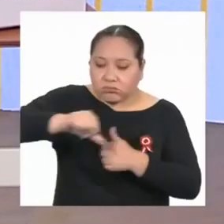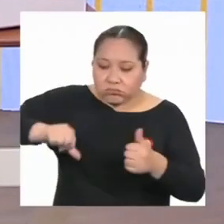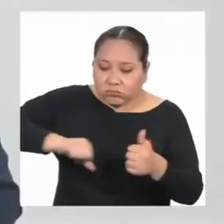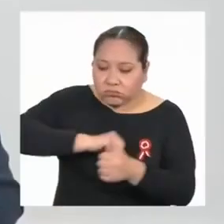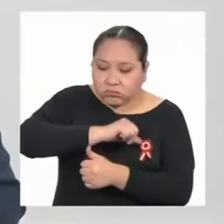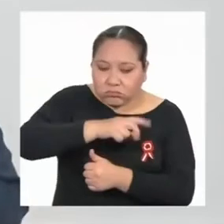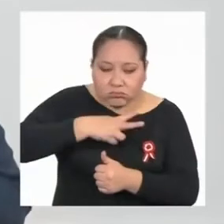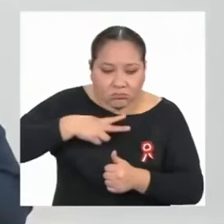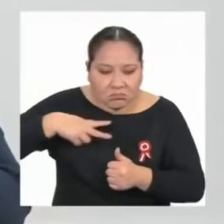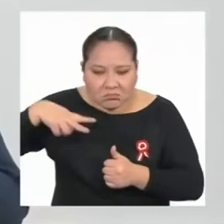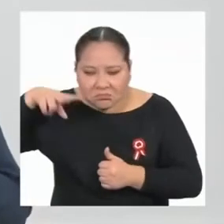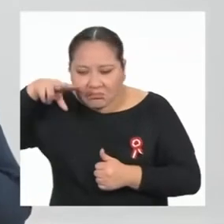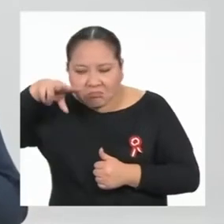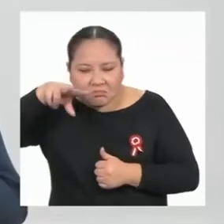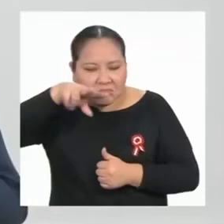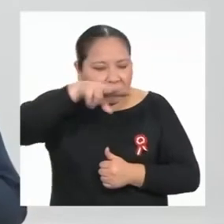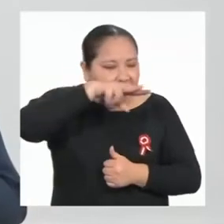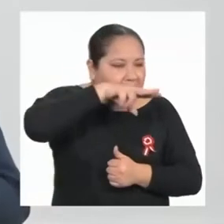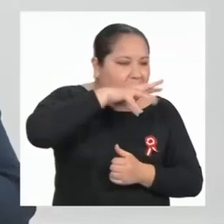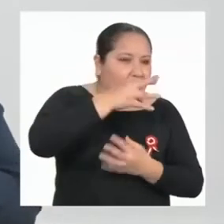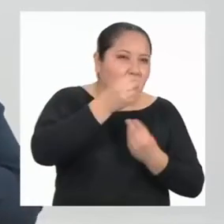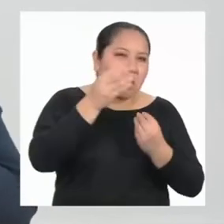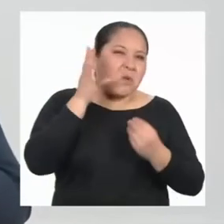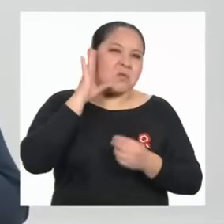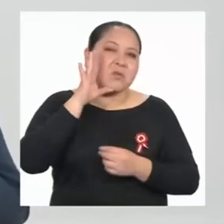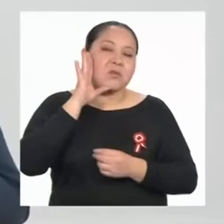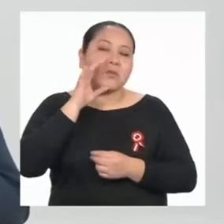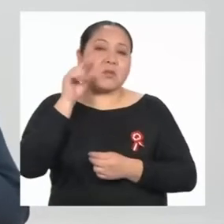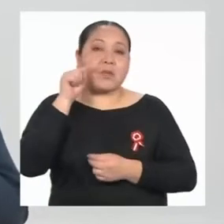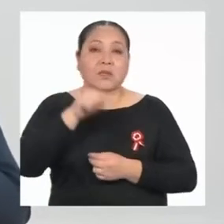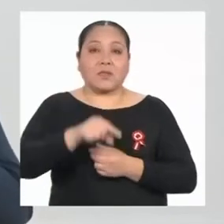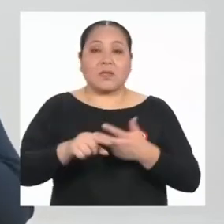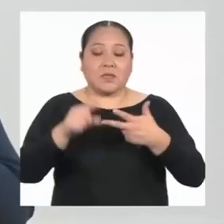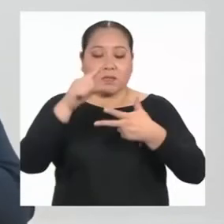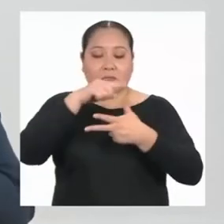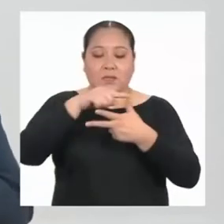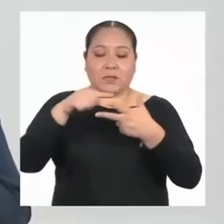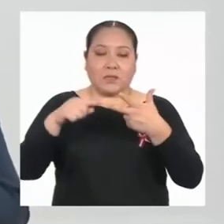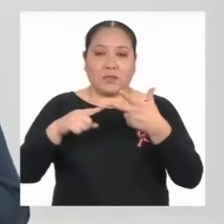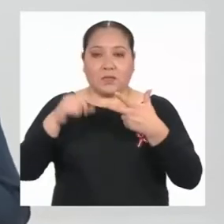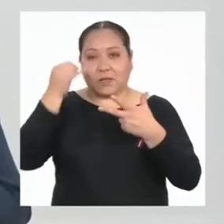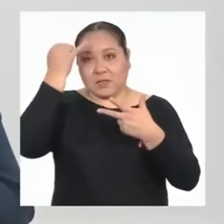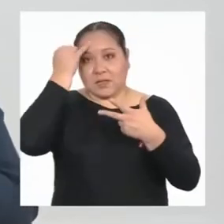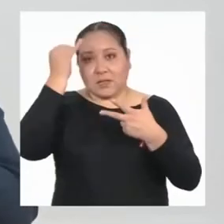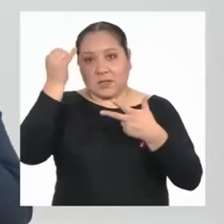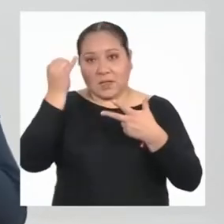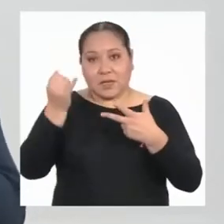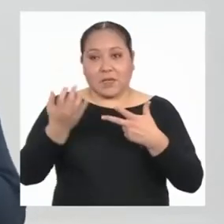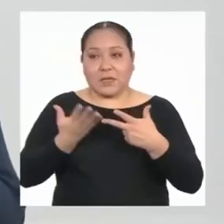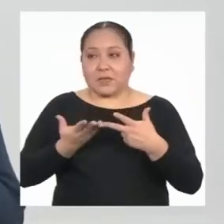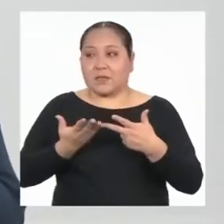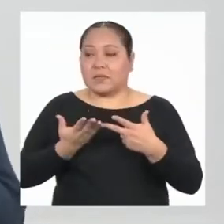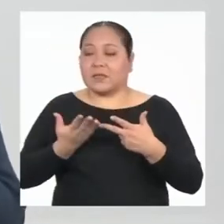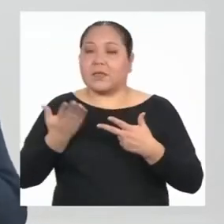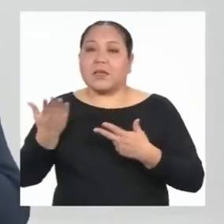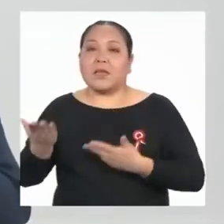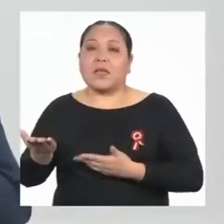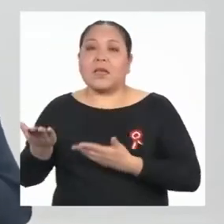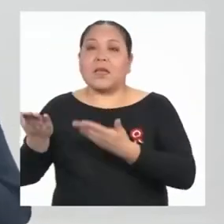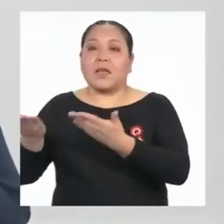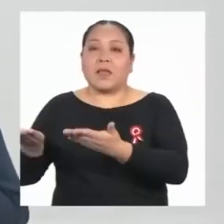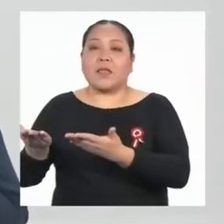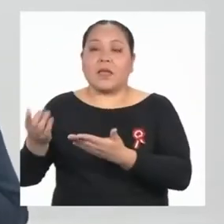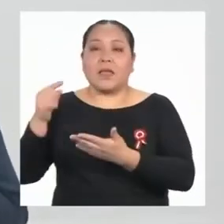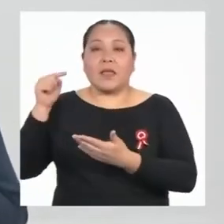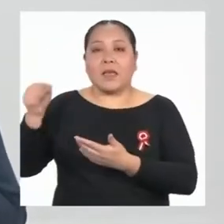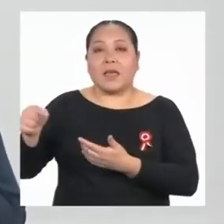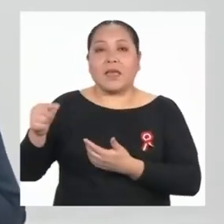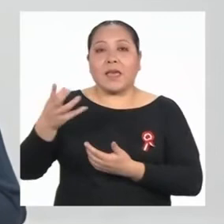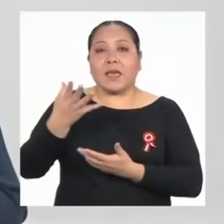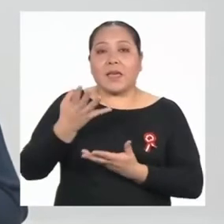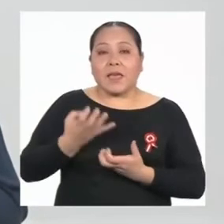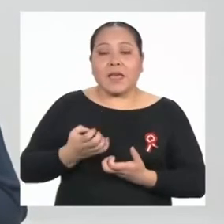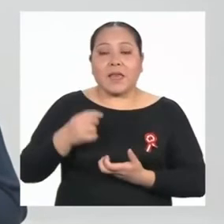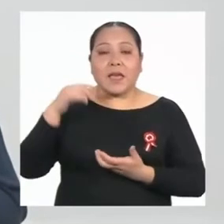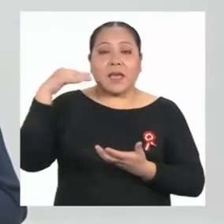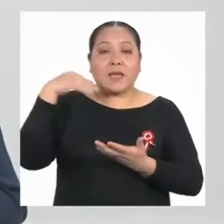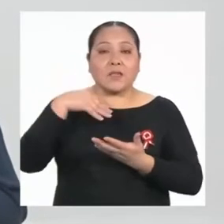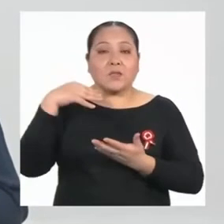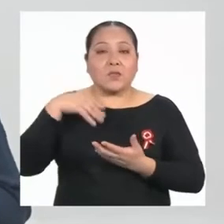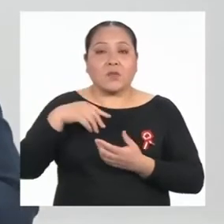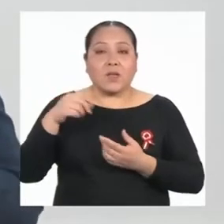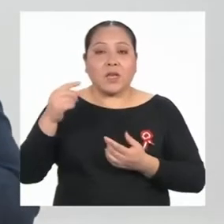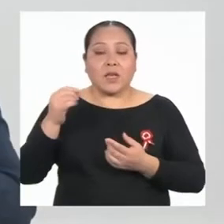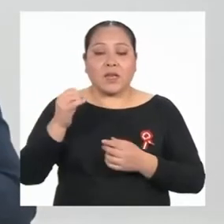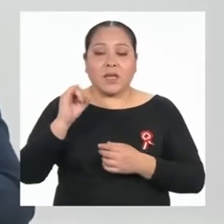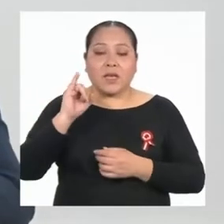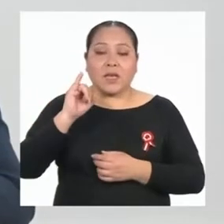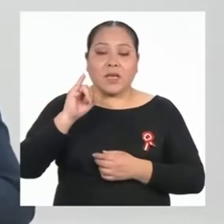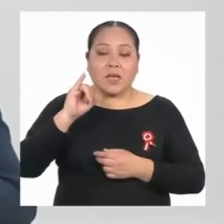contaminación. Estas tres ideas serían la causa que llevan a Milagros a decidir estudiar ingeniería química.